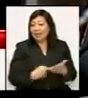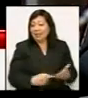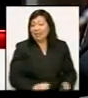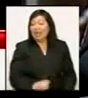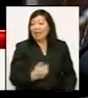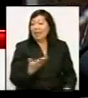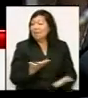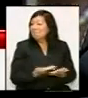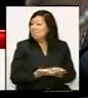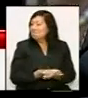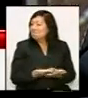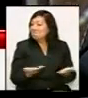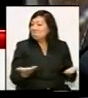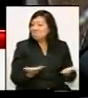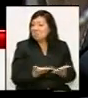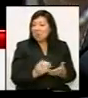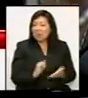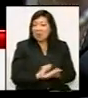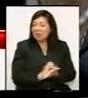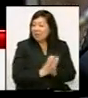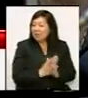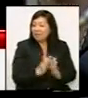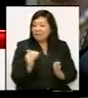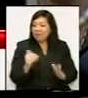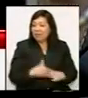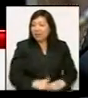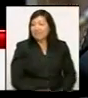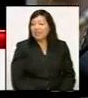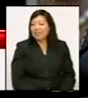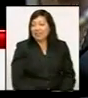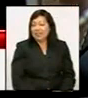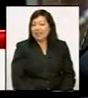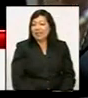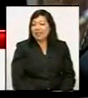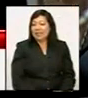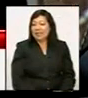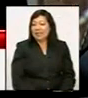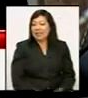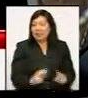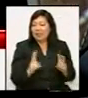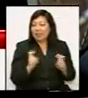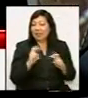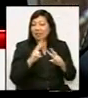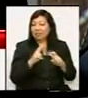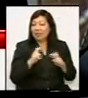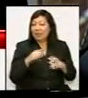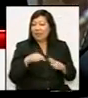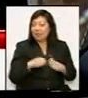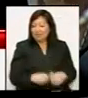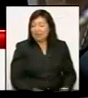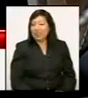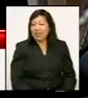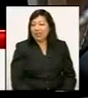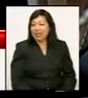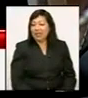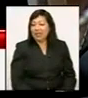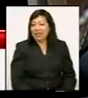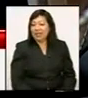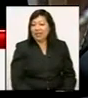ahí no ha habido ningún hecho falso. En el tema del análisis de fondo,